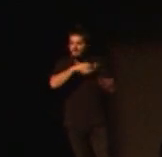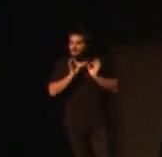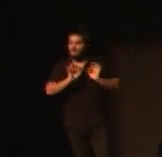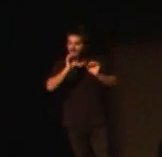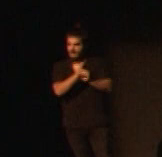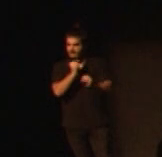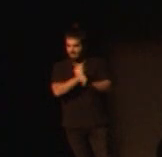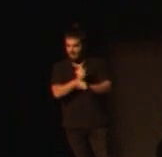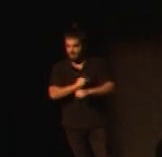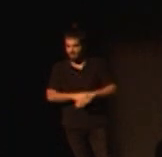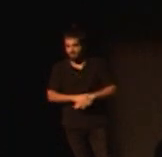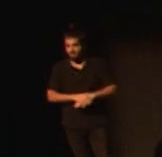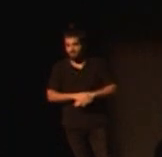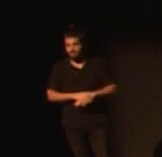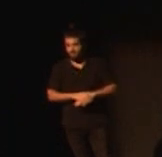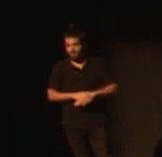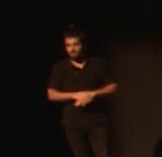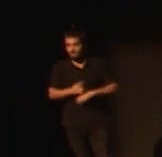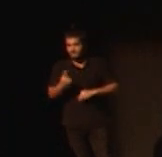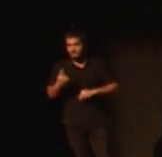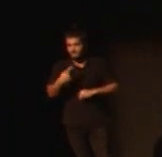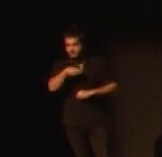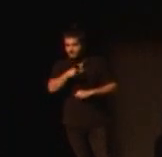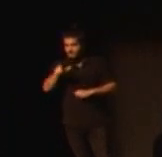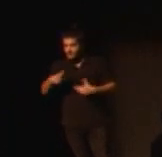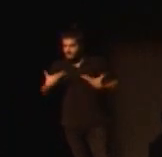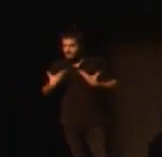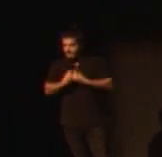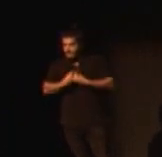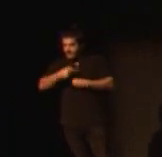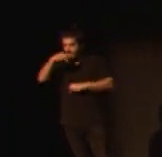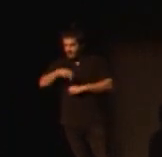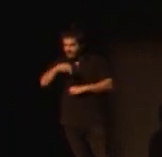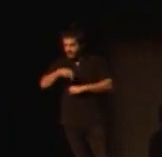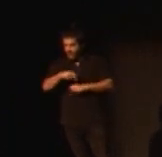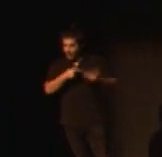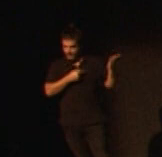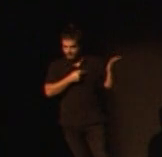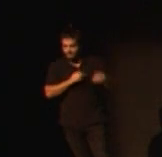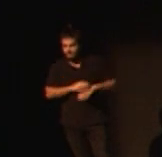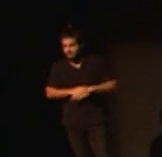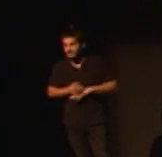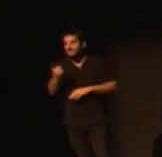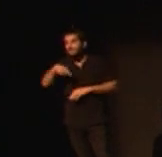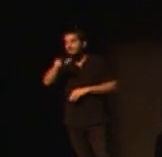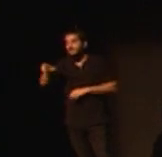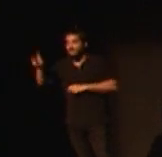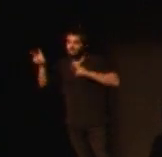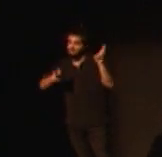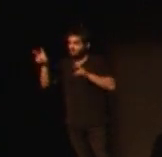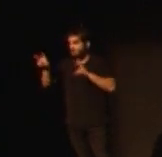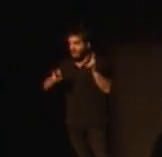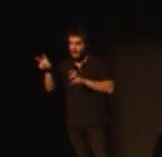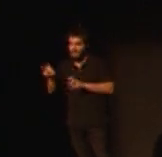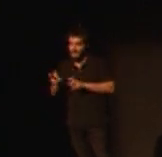que estén aquí acompañándonos en el día de hoy. También es mérito en los que no han podido asistir y también lo